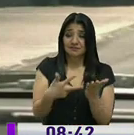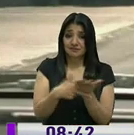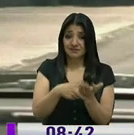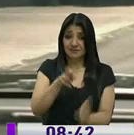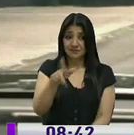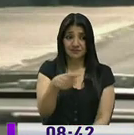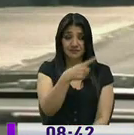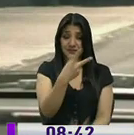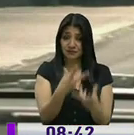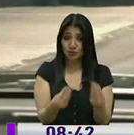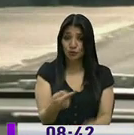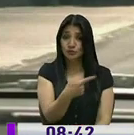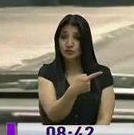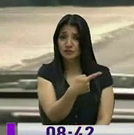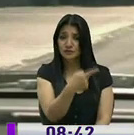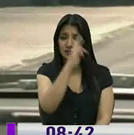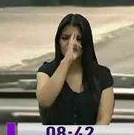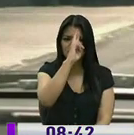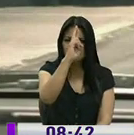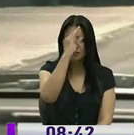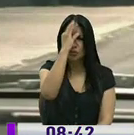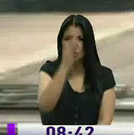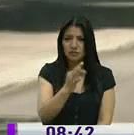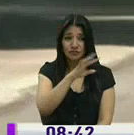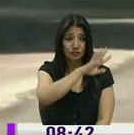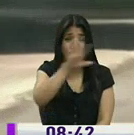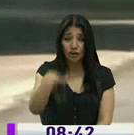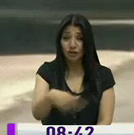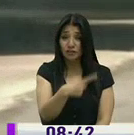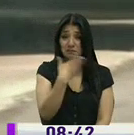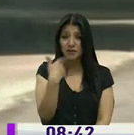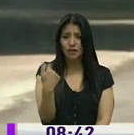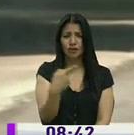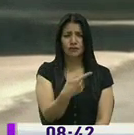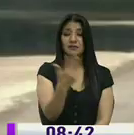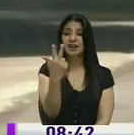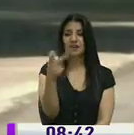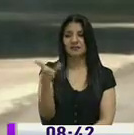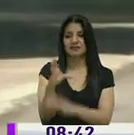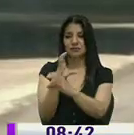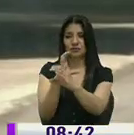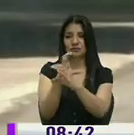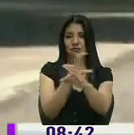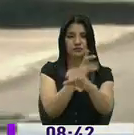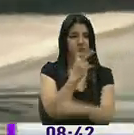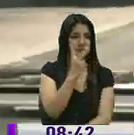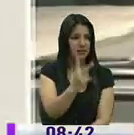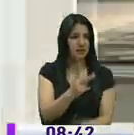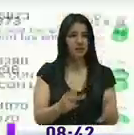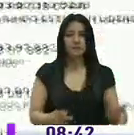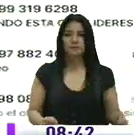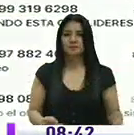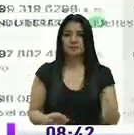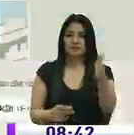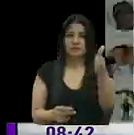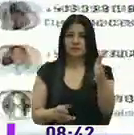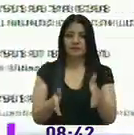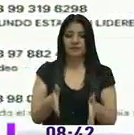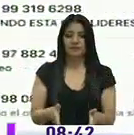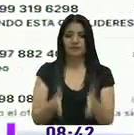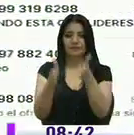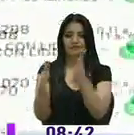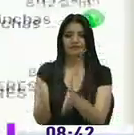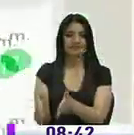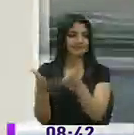la educación el respeto a las normas de tránsito se van a mejorar de esos tres angelitos probables o sea es increíble no